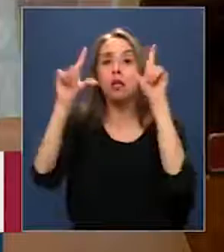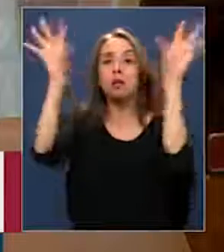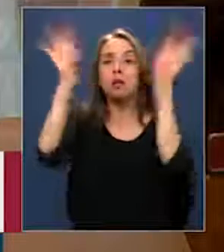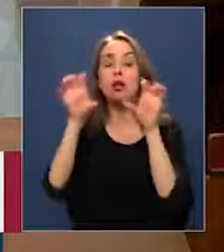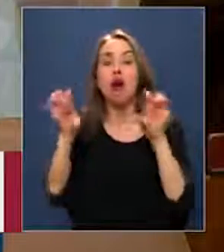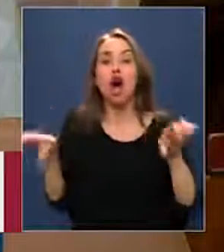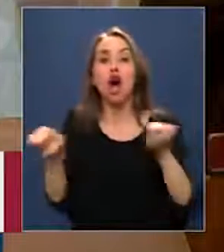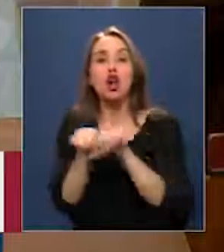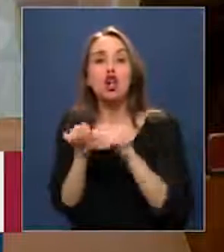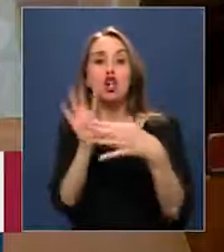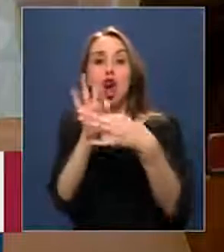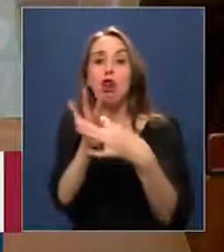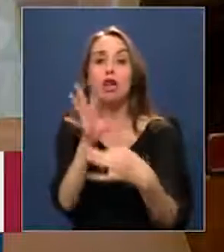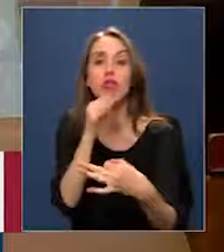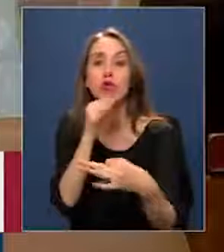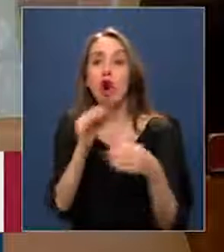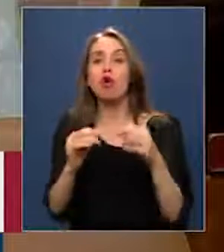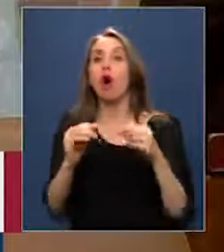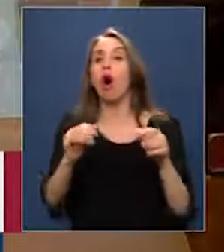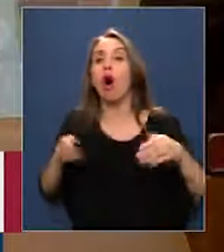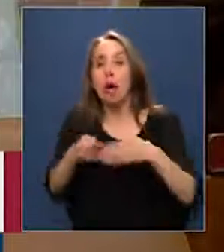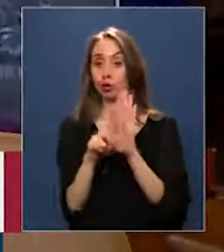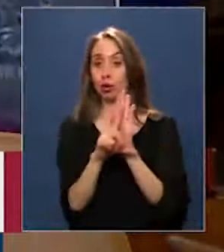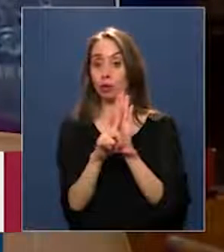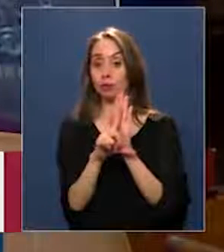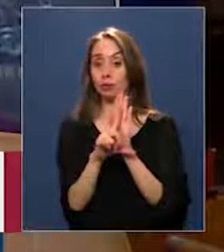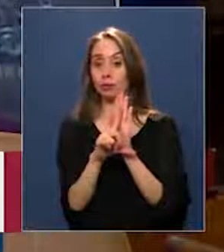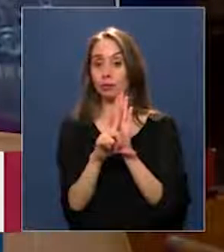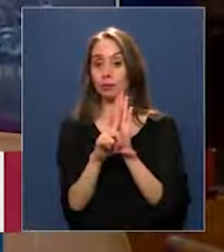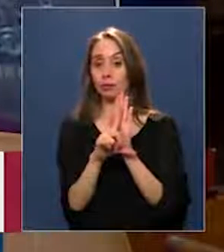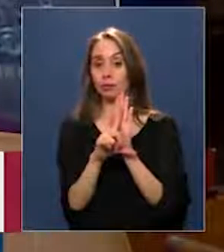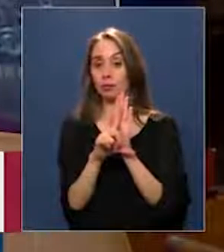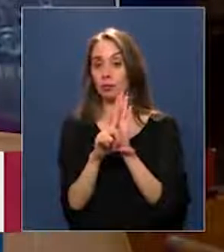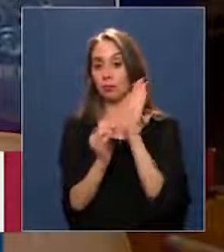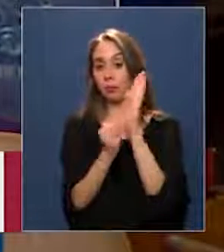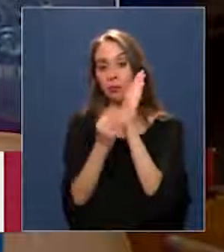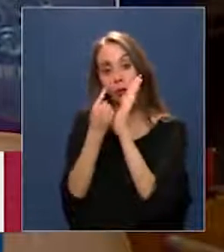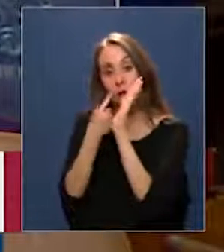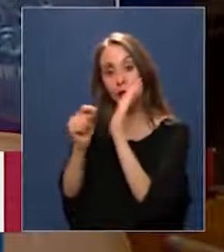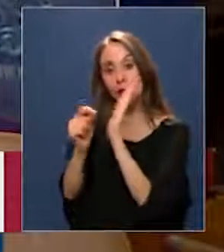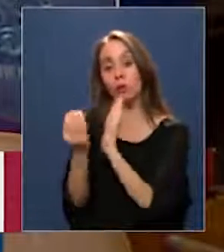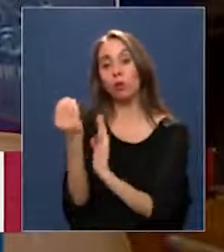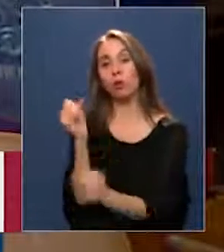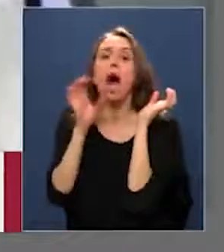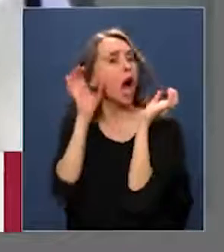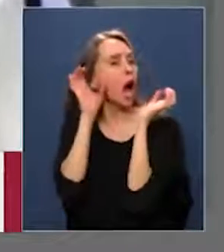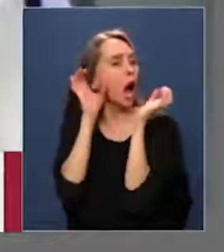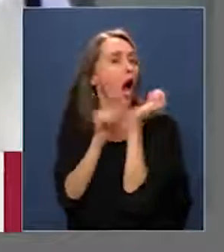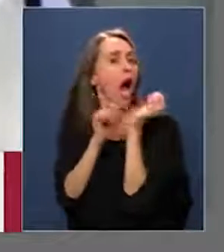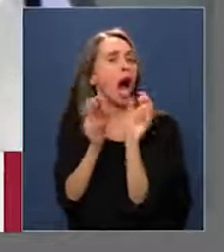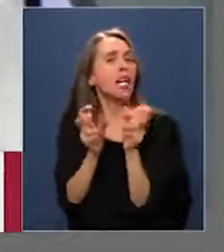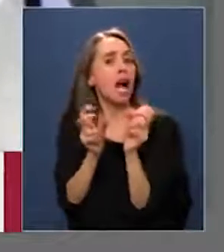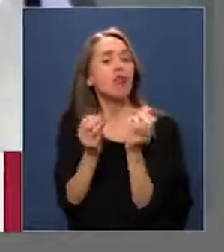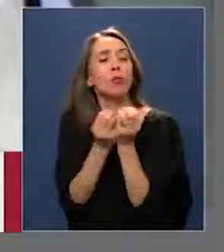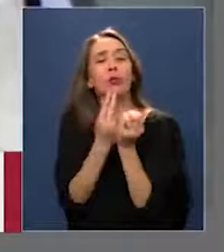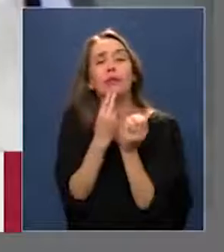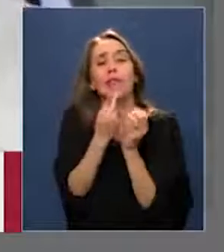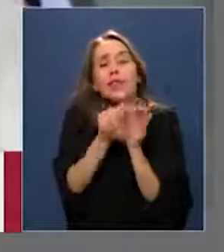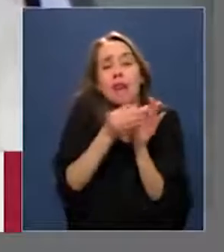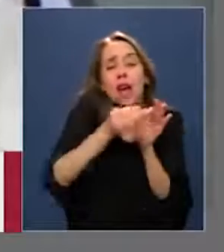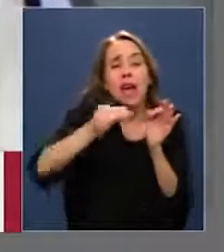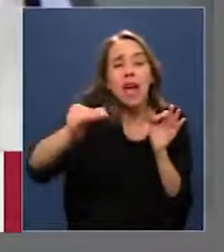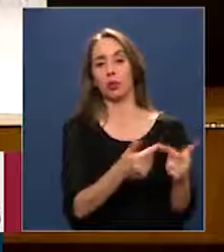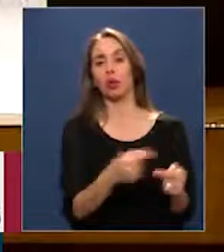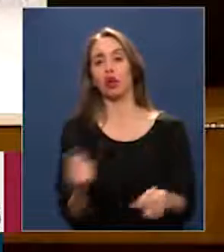catástrofe la idea es obligar a los concesionarios a mantener disponibles las funciones de radiodifusión sonora en frecuencia modulada los